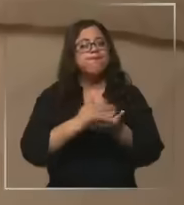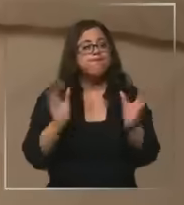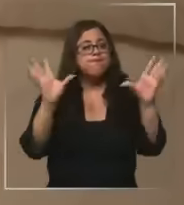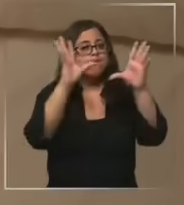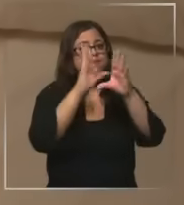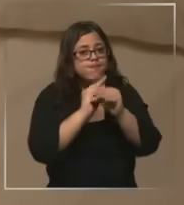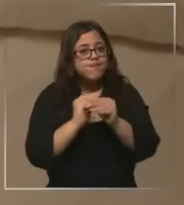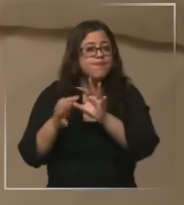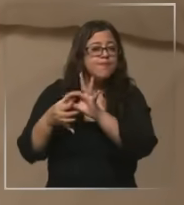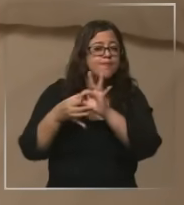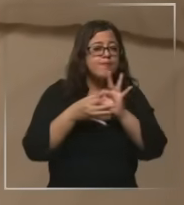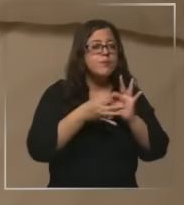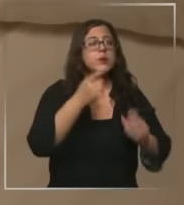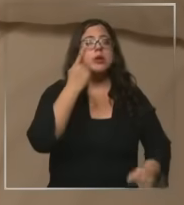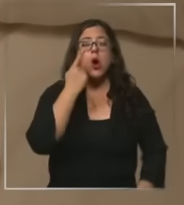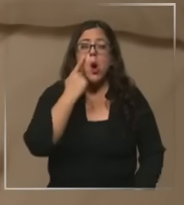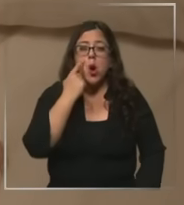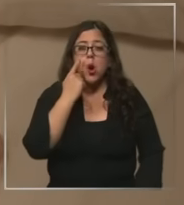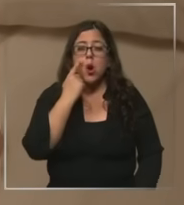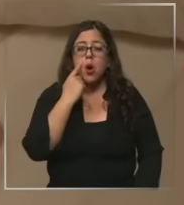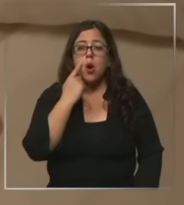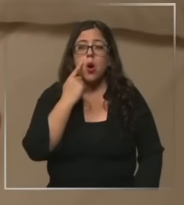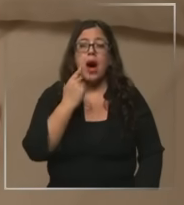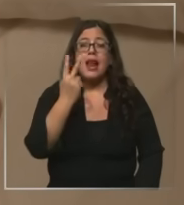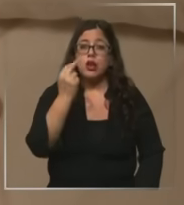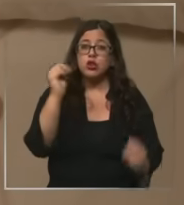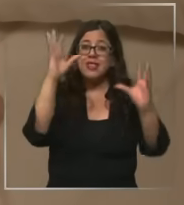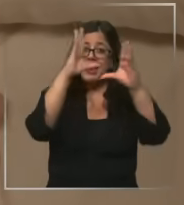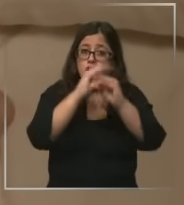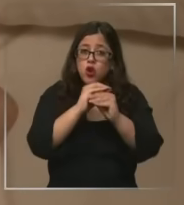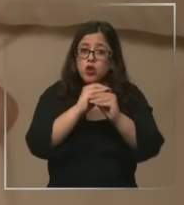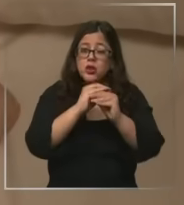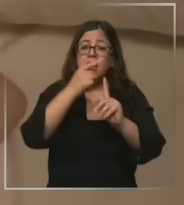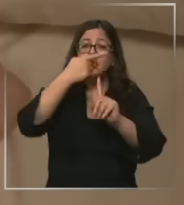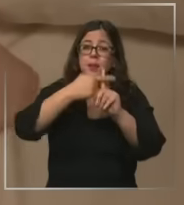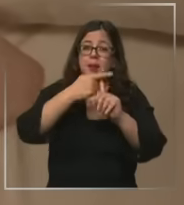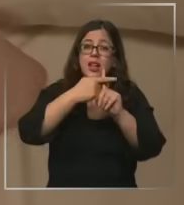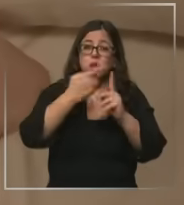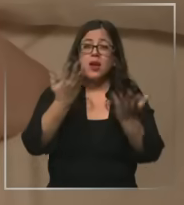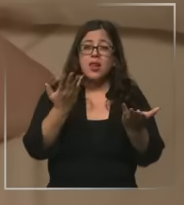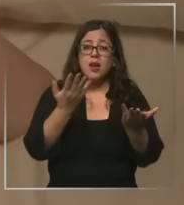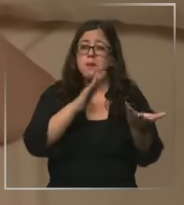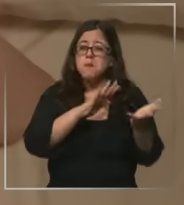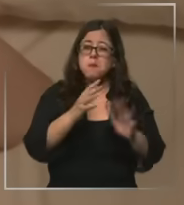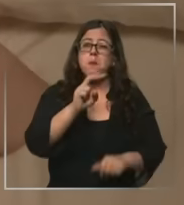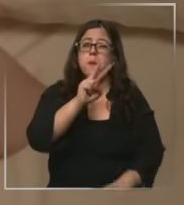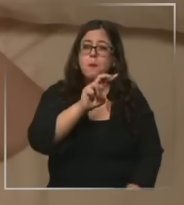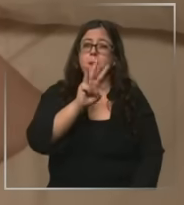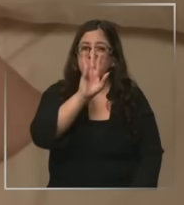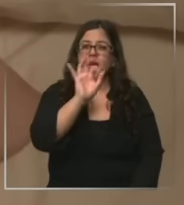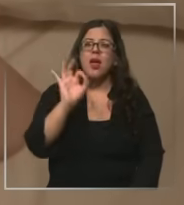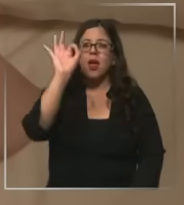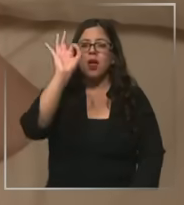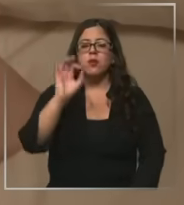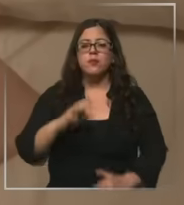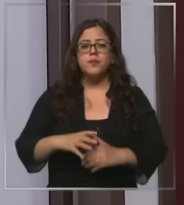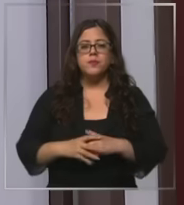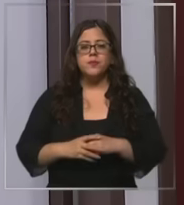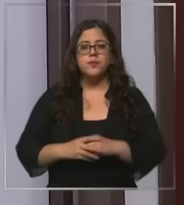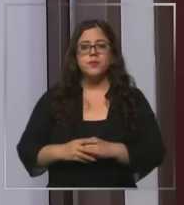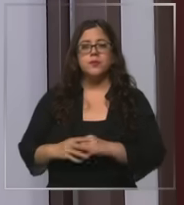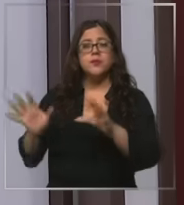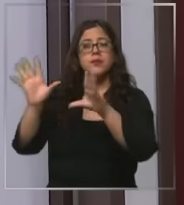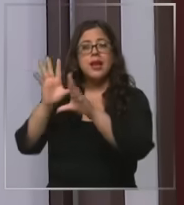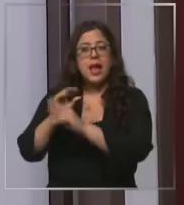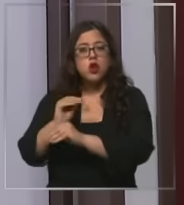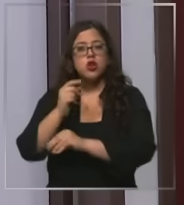noche porque, escuche bien, a las 0 horas la temperatura será de unos 23. Durante la noche tenemos que tener